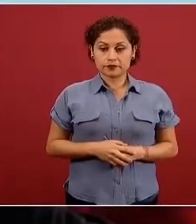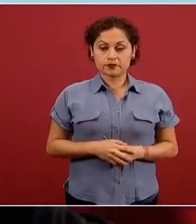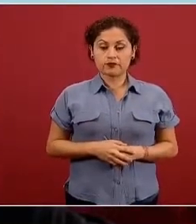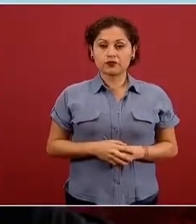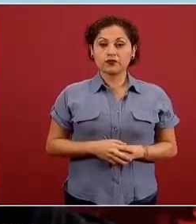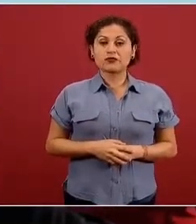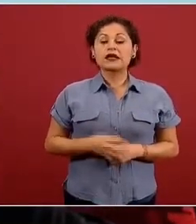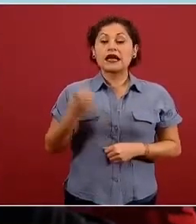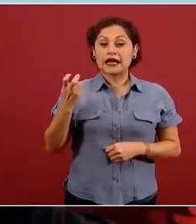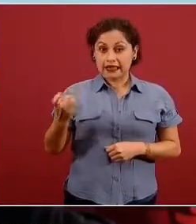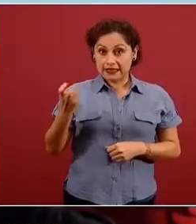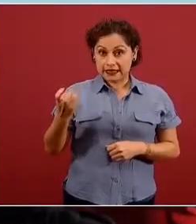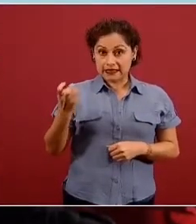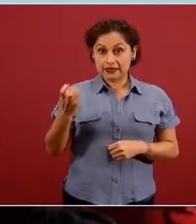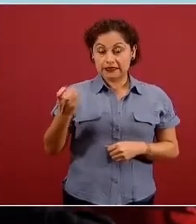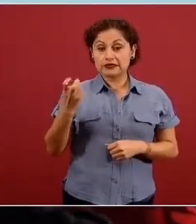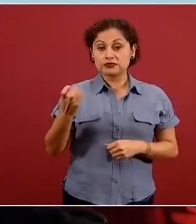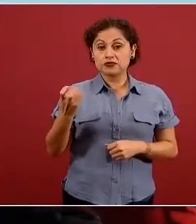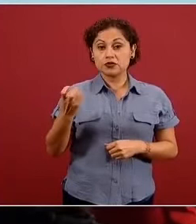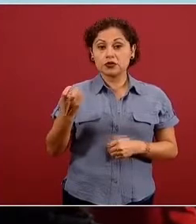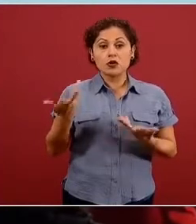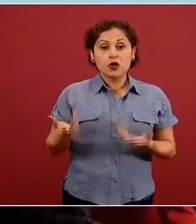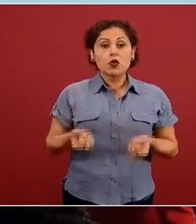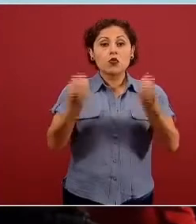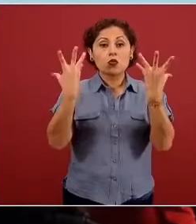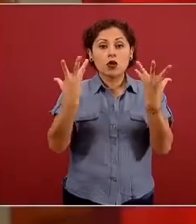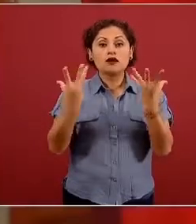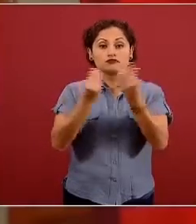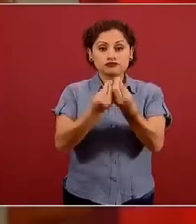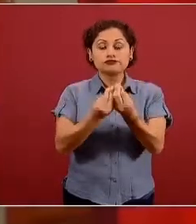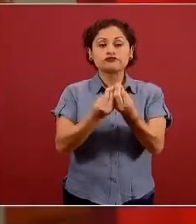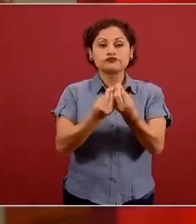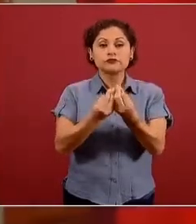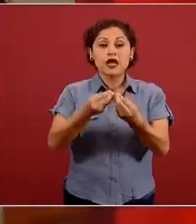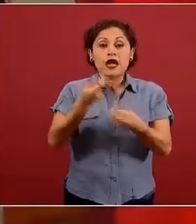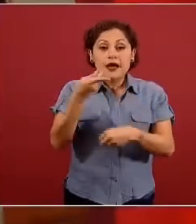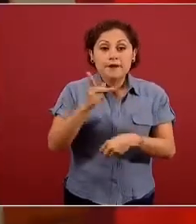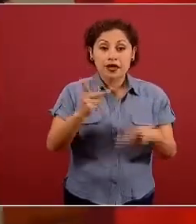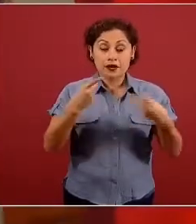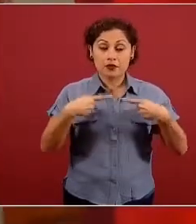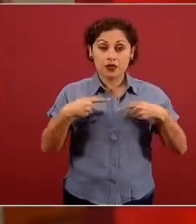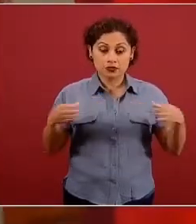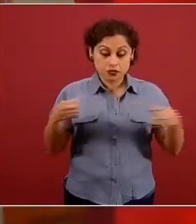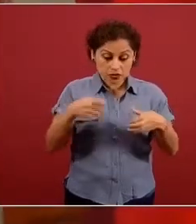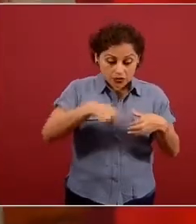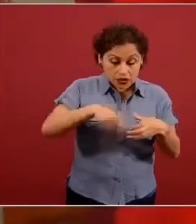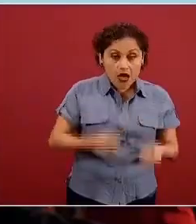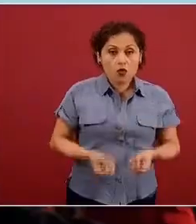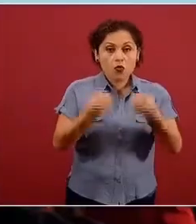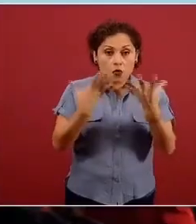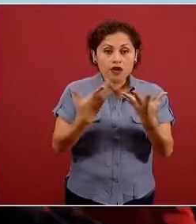Esto representa la incidencia es el número de casos nuevos divididos entre el tamaño de la población de un territorio definido, en este caso